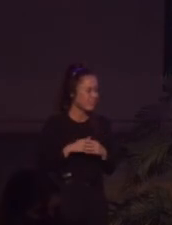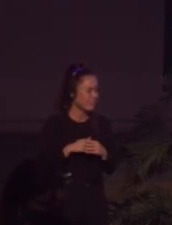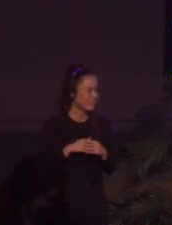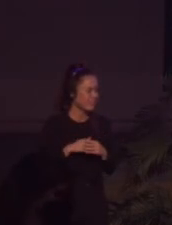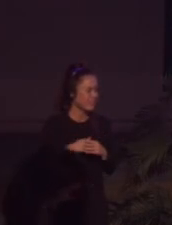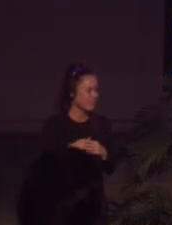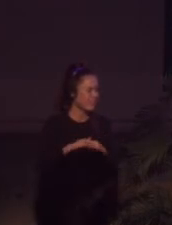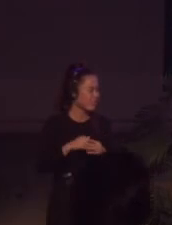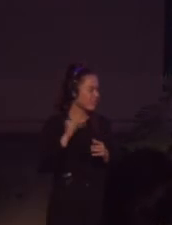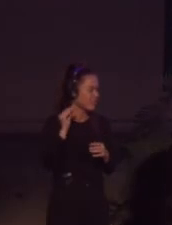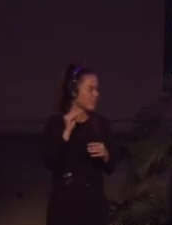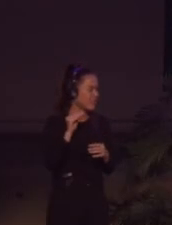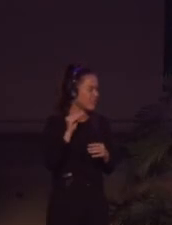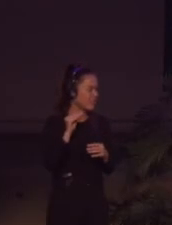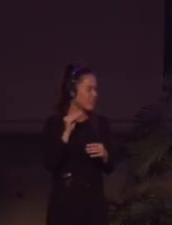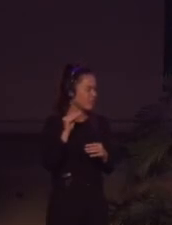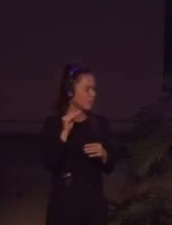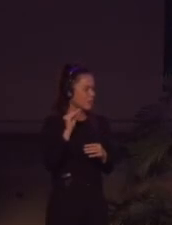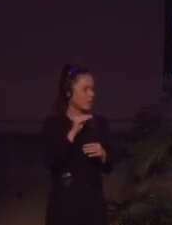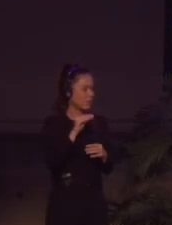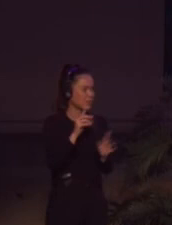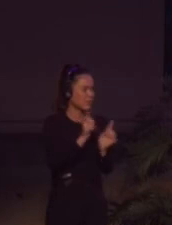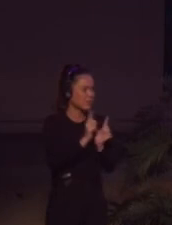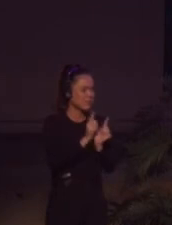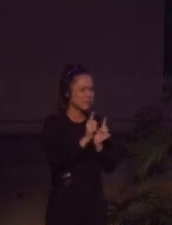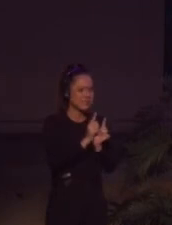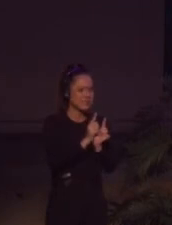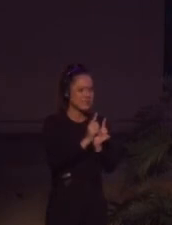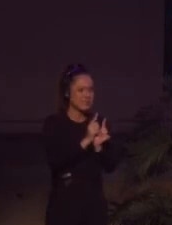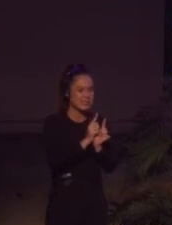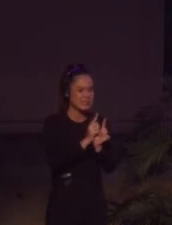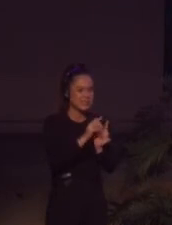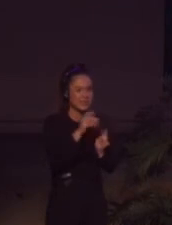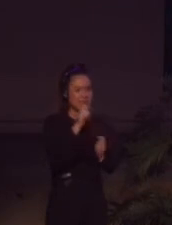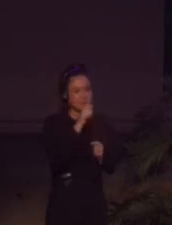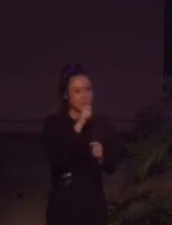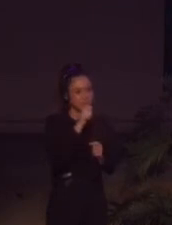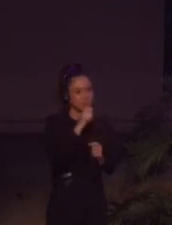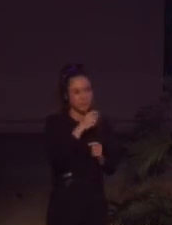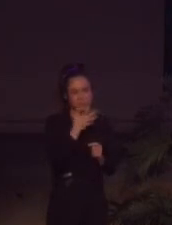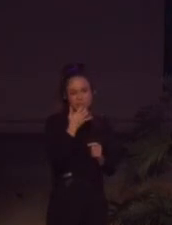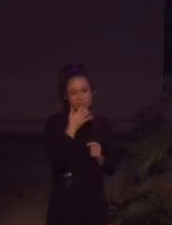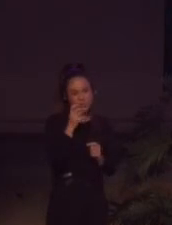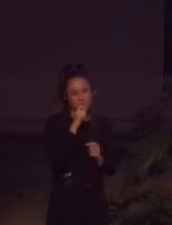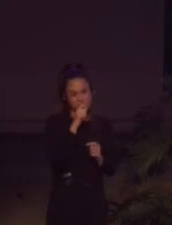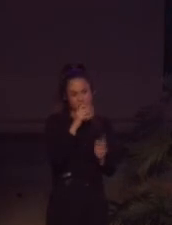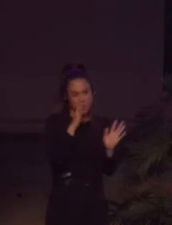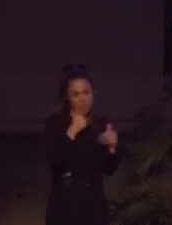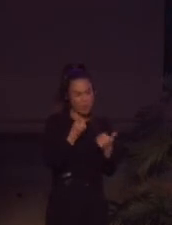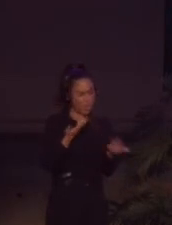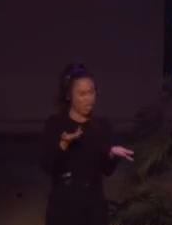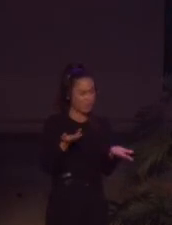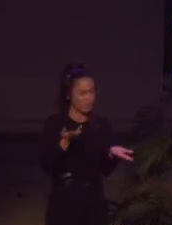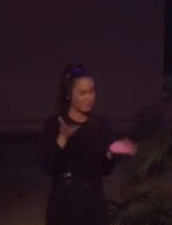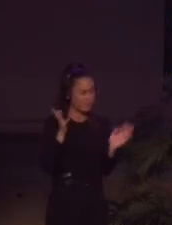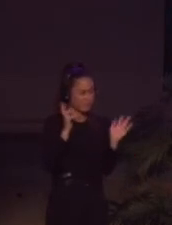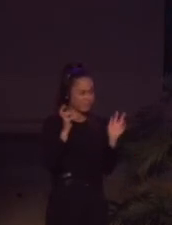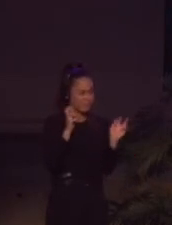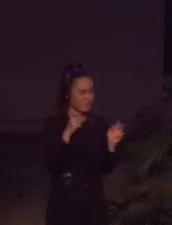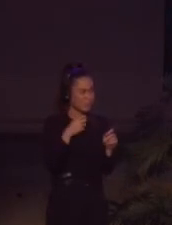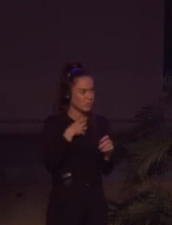Venga, sí, bai. Baina, mikrofonoa mesedez bestela ez da entzungo. Azkar, azkar.